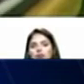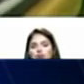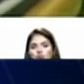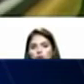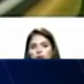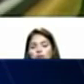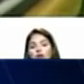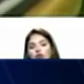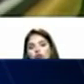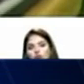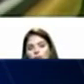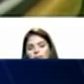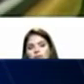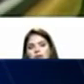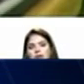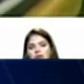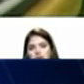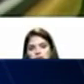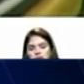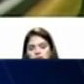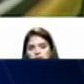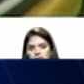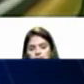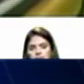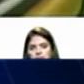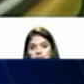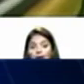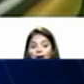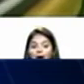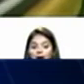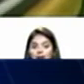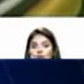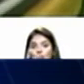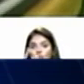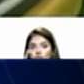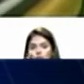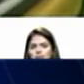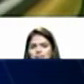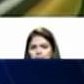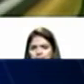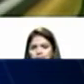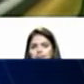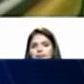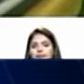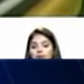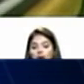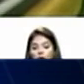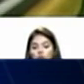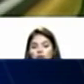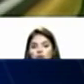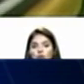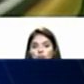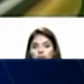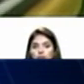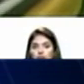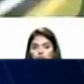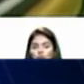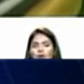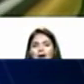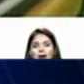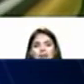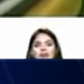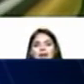y 2017. En su artículo segundo establece que esta comisión es un ente de